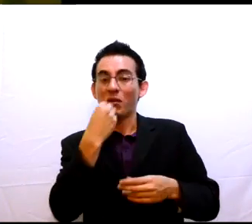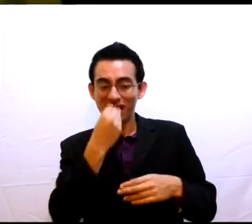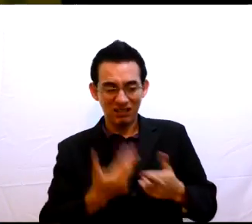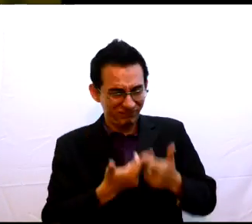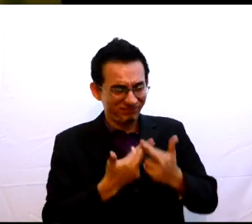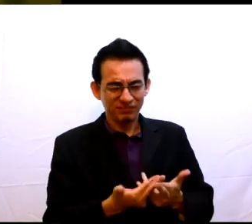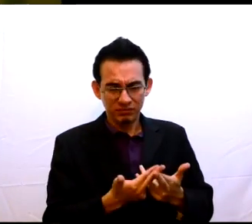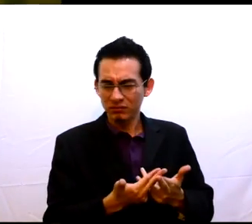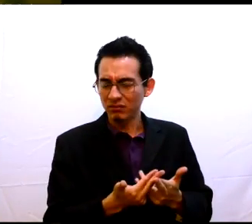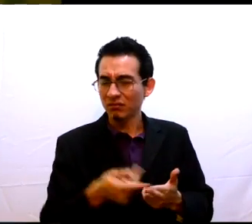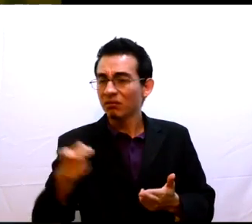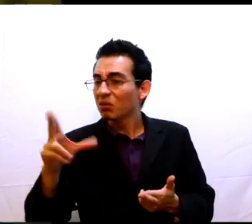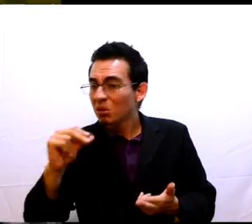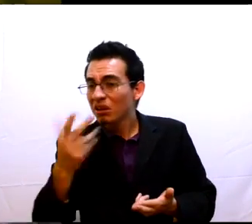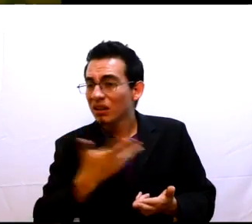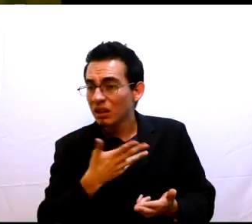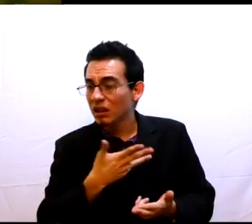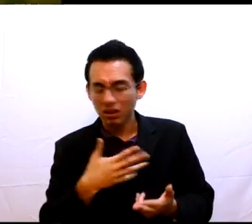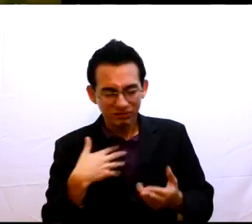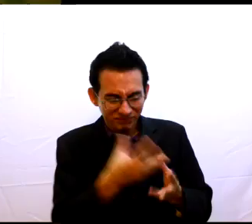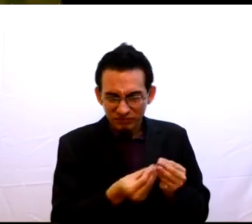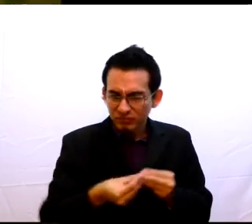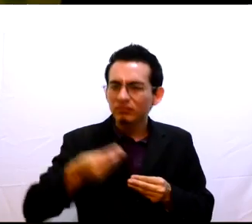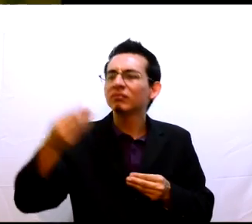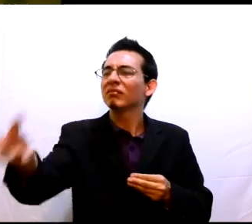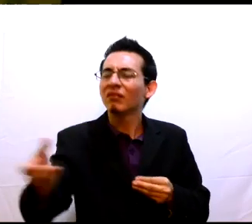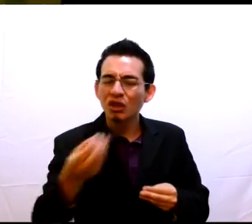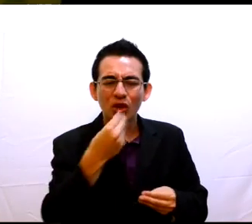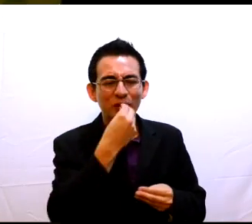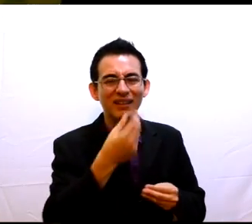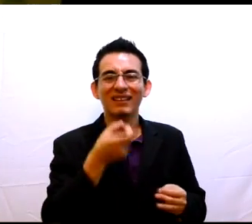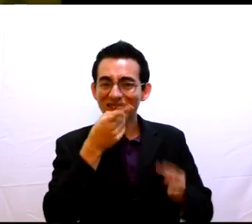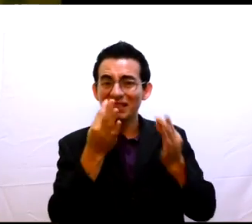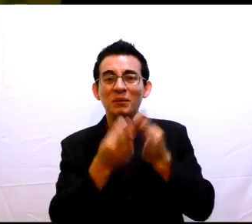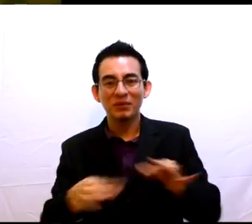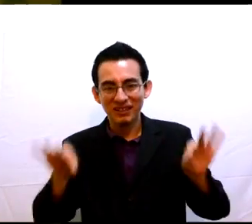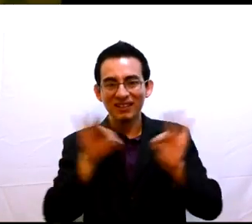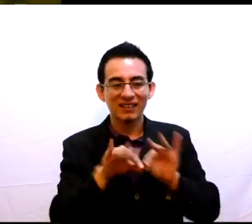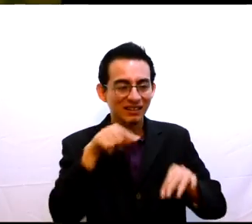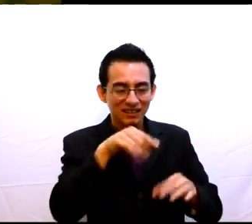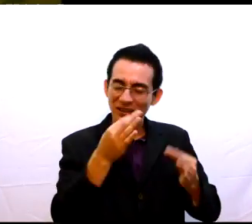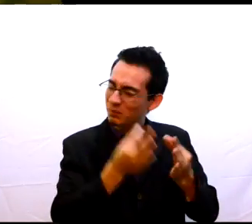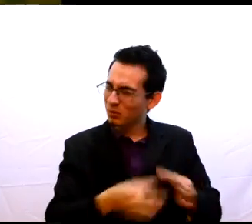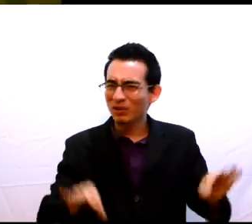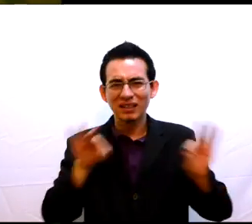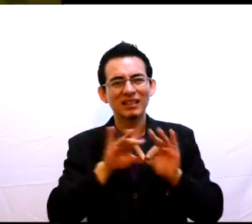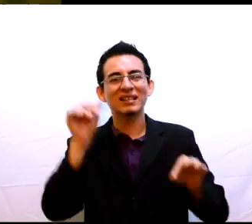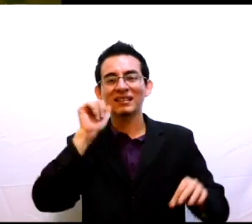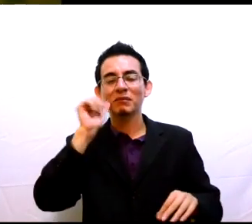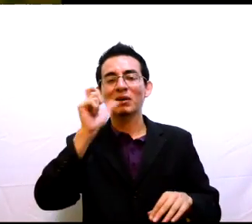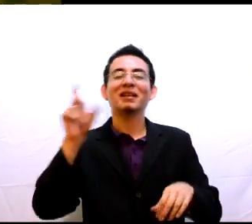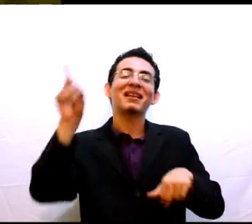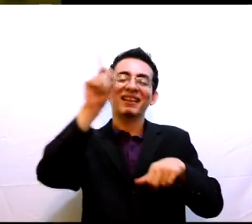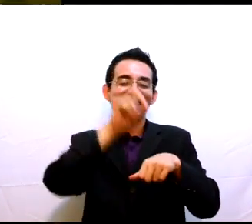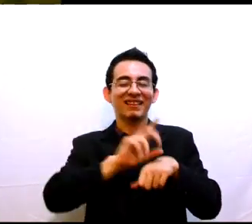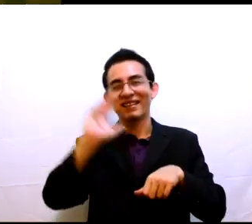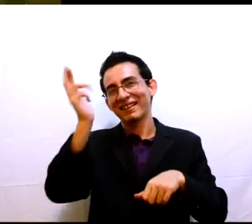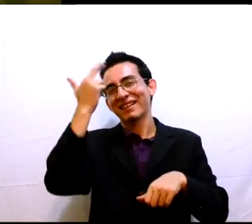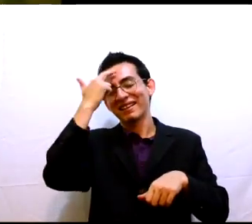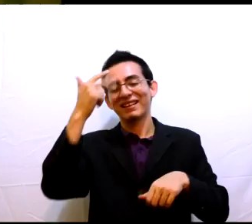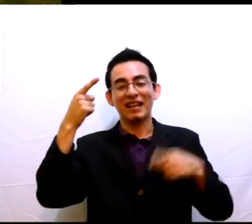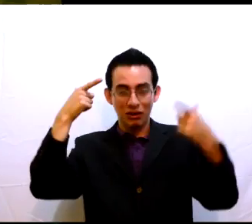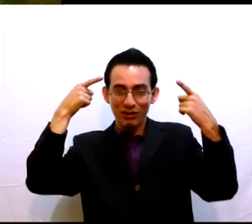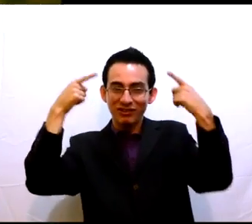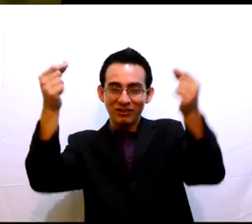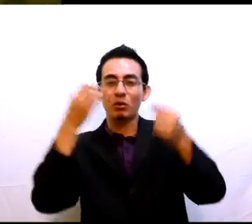sea comparta comparta nunca se me olvida cuando le oeste de las dos túnicas nunca se me olvida cuando el día de nuestra graduación